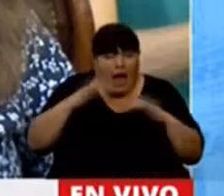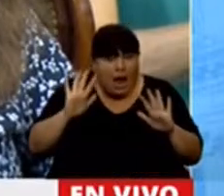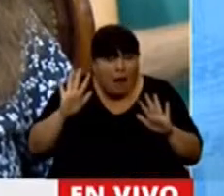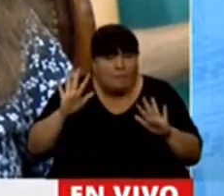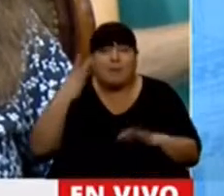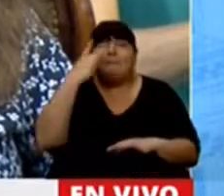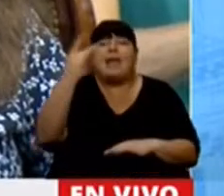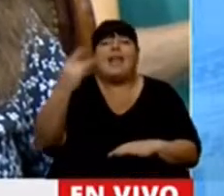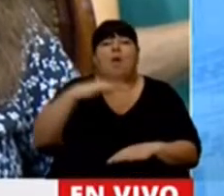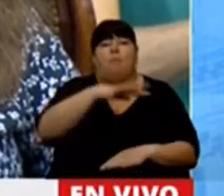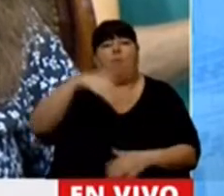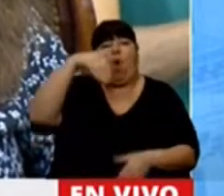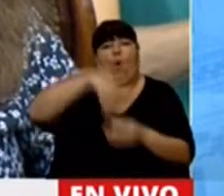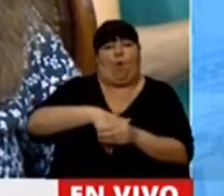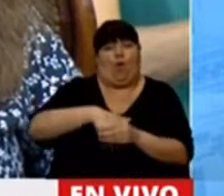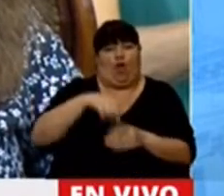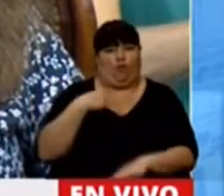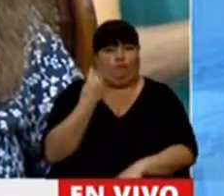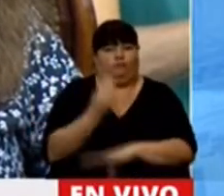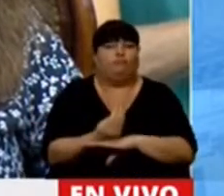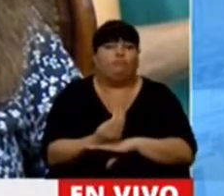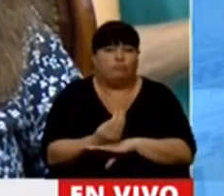A mí me eligió el pueblo.